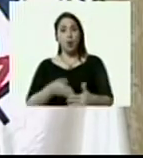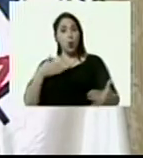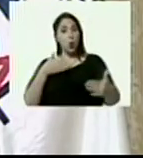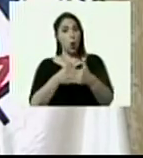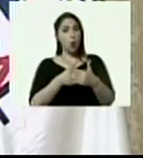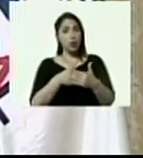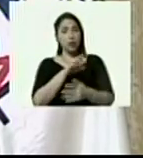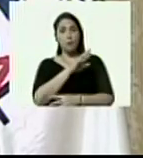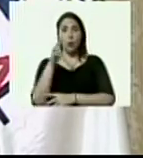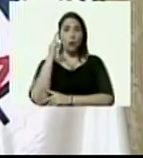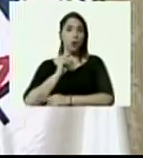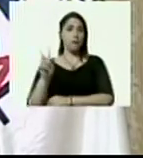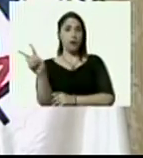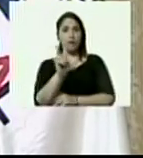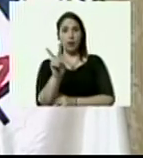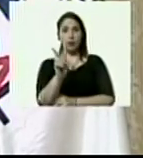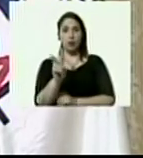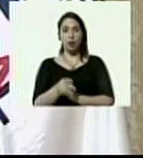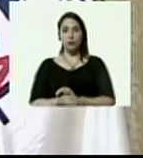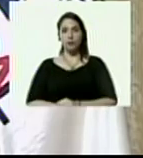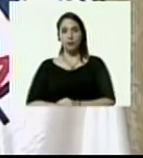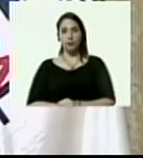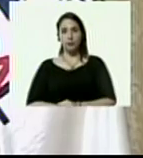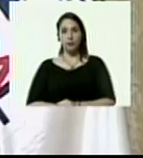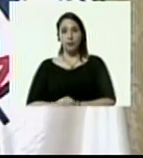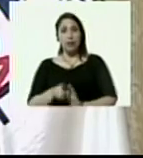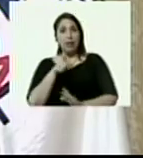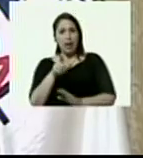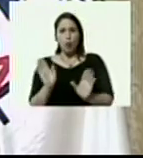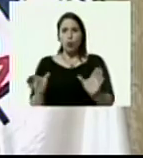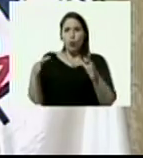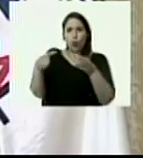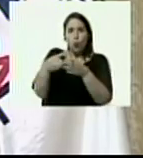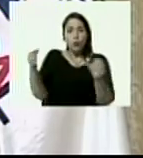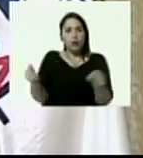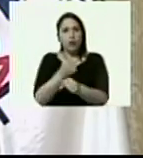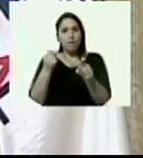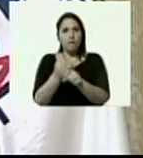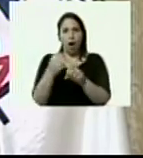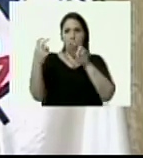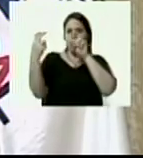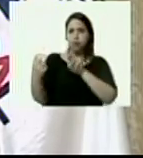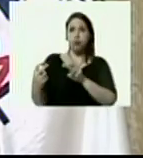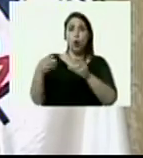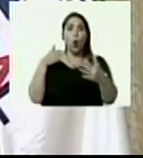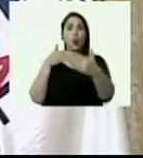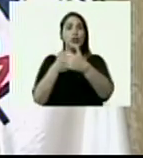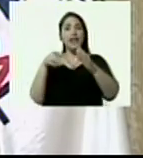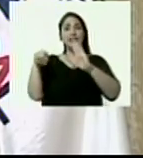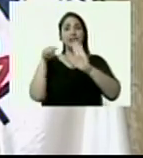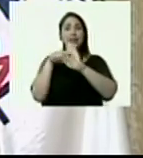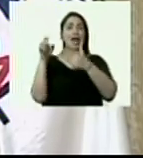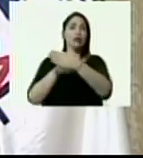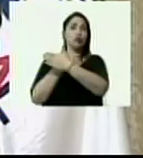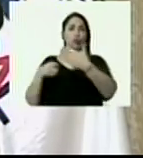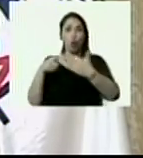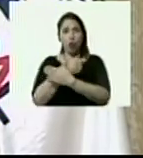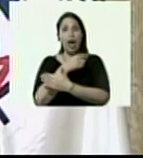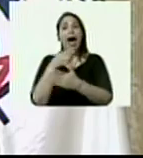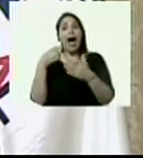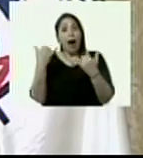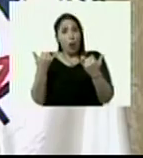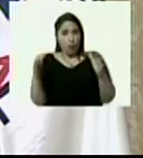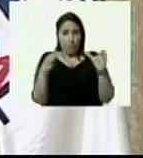la república bolivariana de venezuela y con este grupo de trabajo contra las sanciones bueno el movimiento de países no alineados ahora va